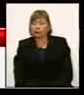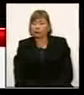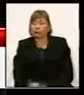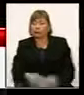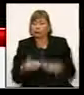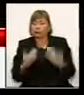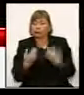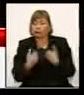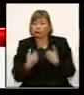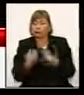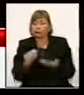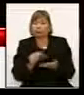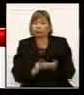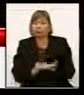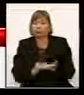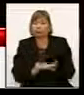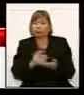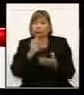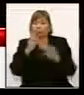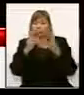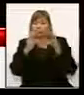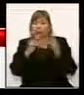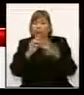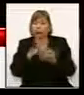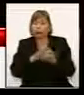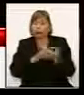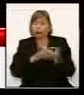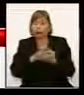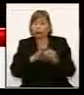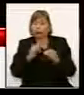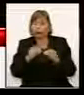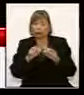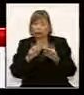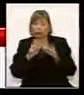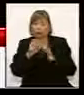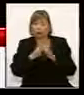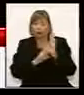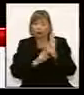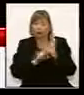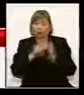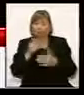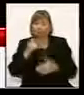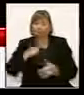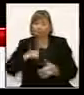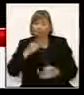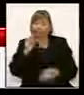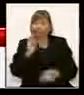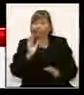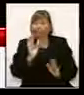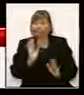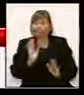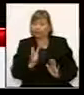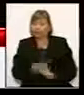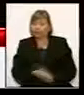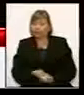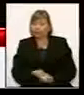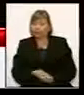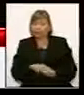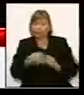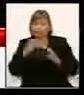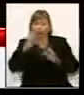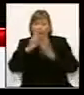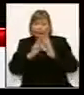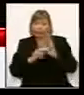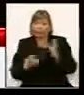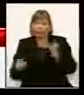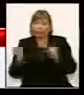Tenemos, además de ello, sí un tema que vincula este proyecto de manera particular a un proyecto